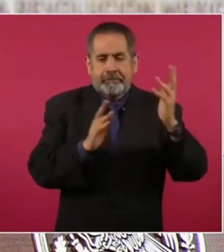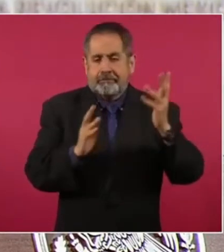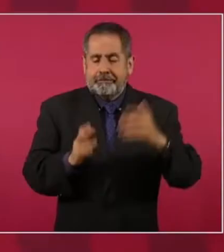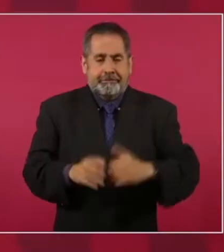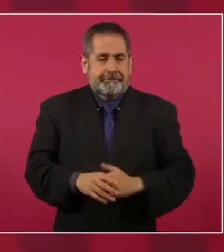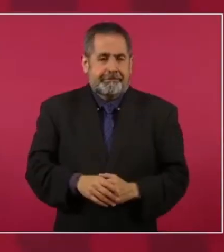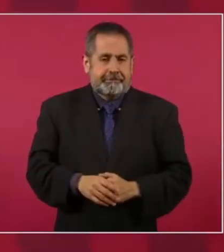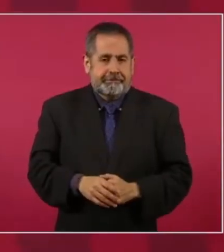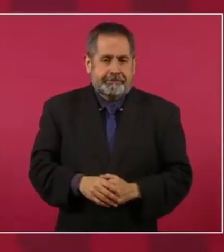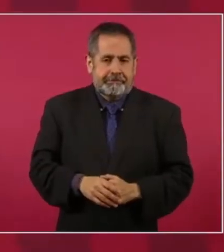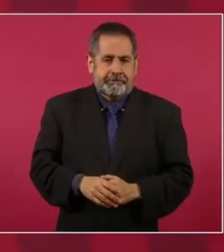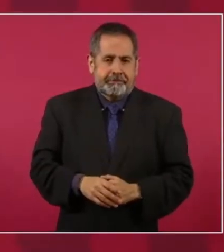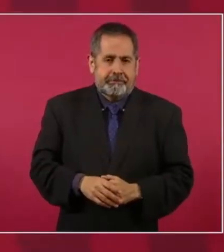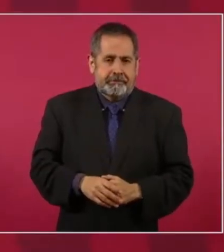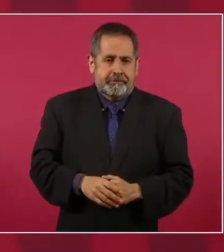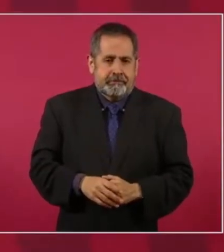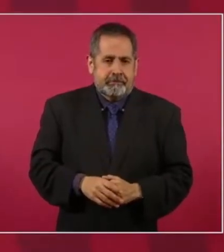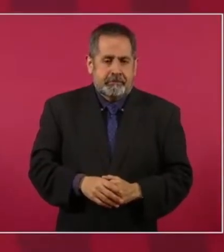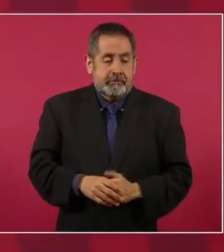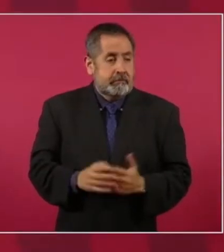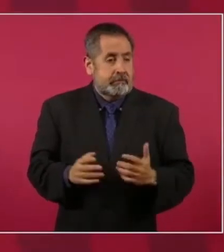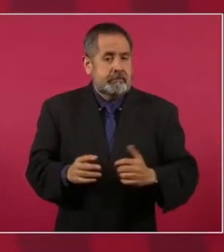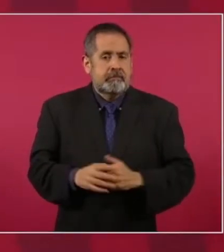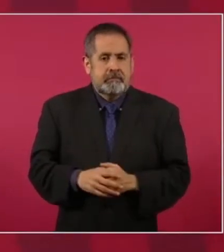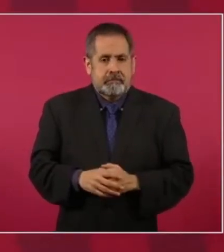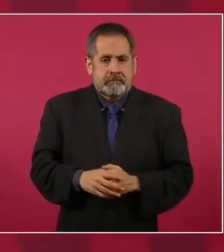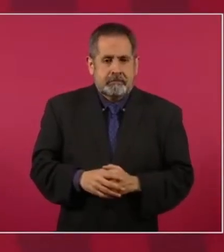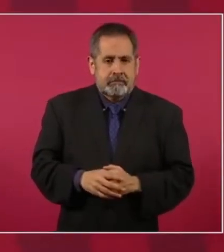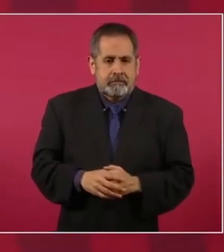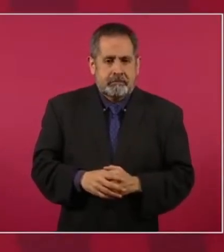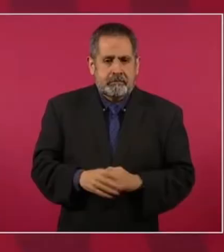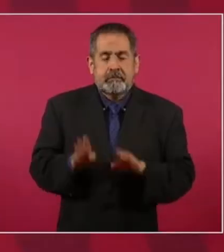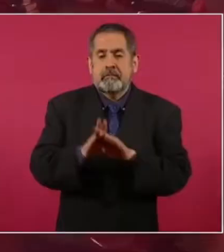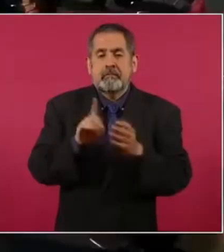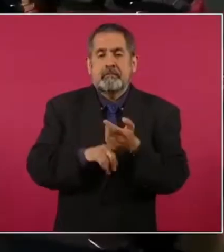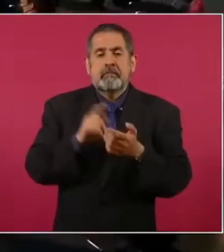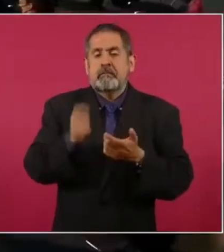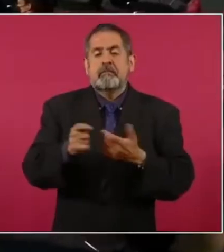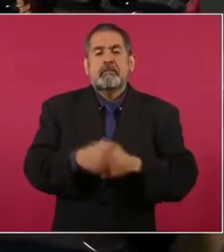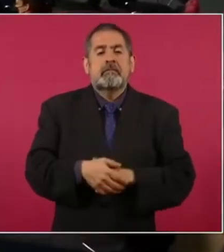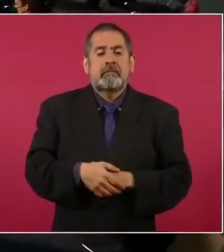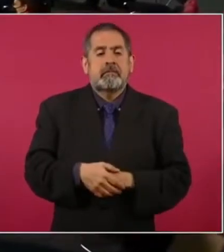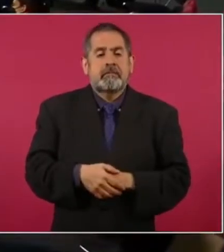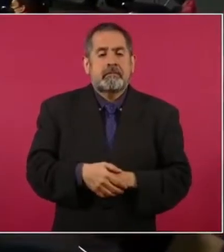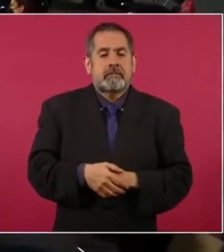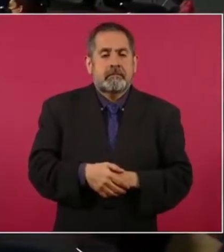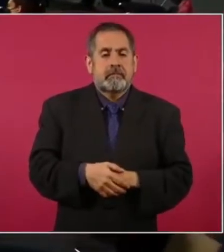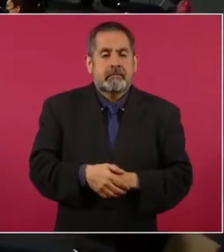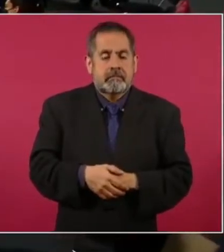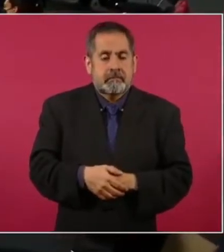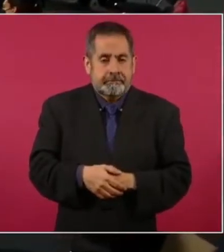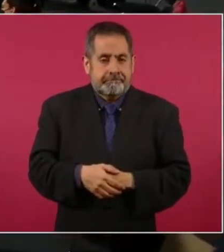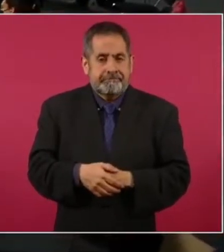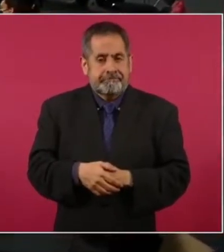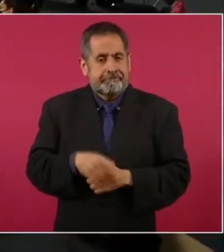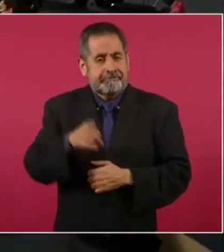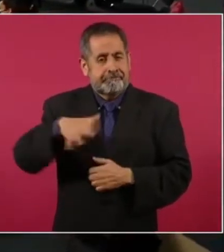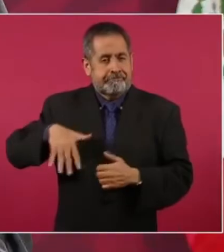Entonces, todo eso